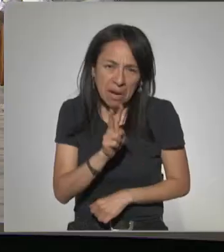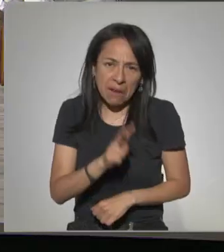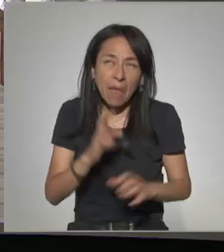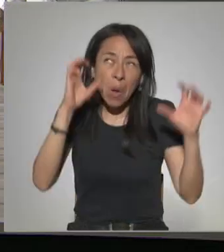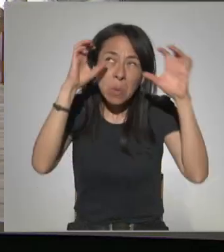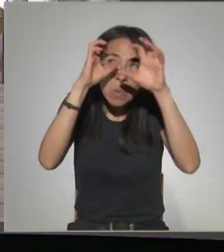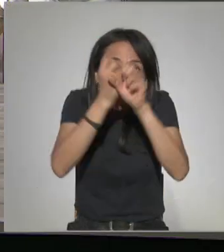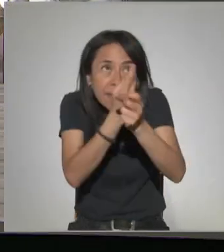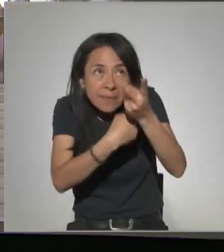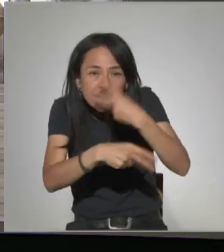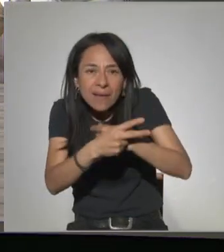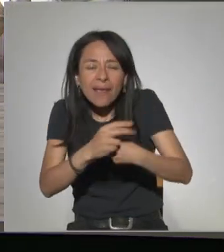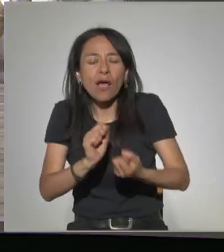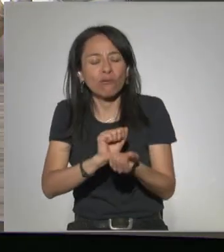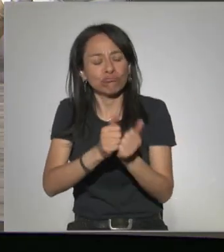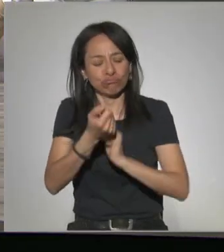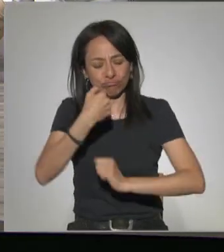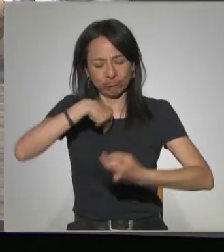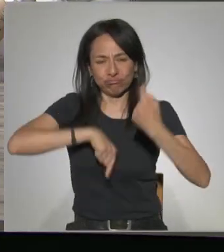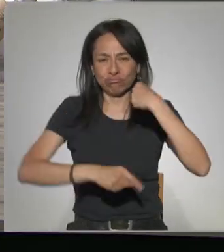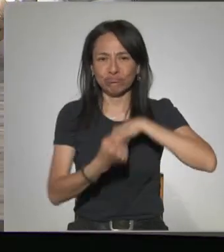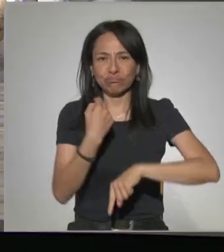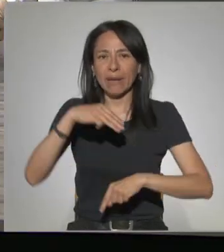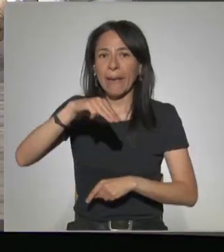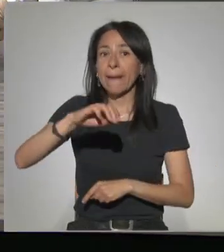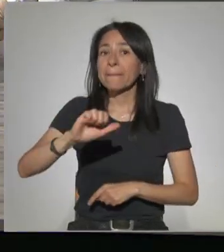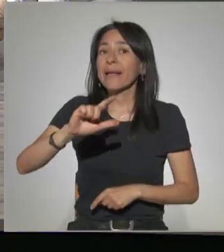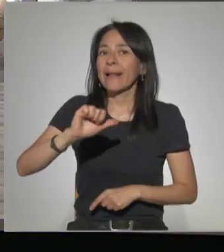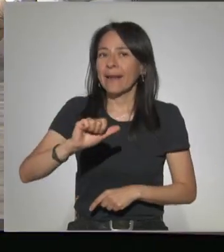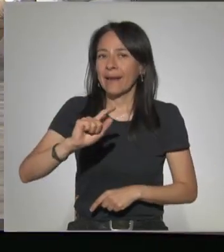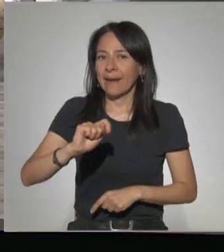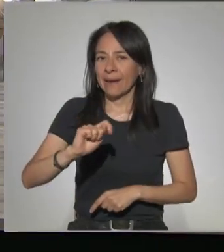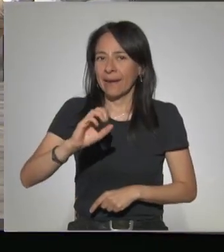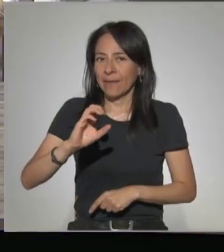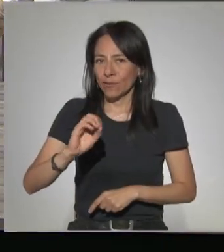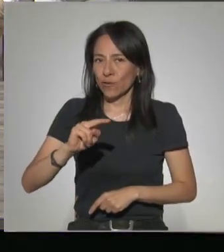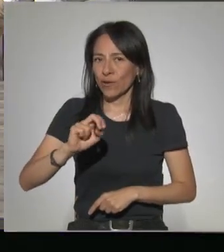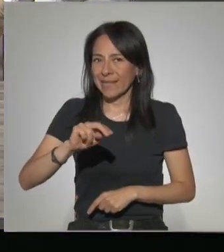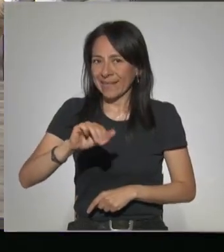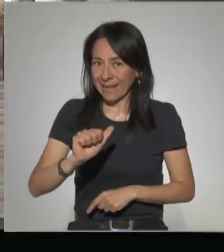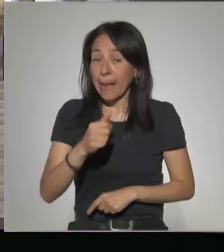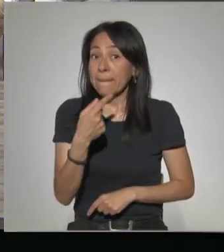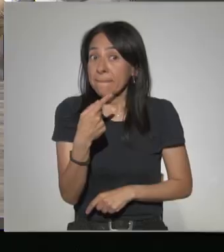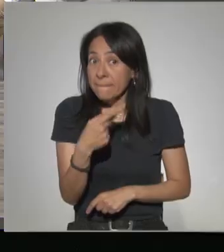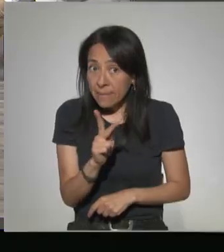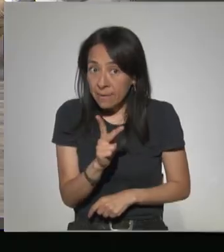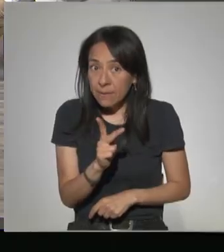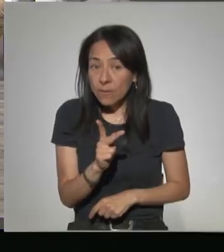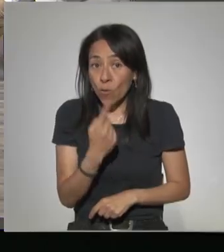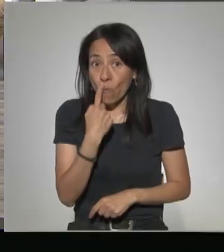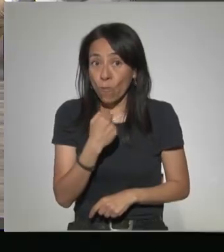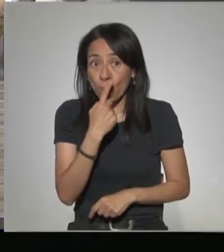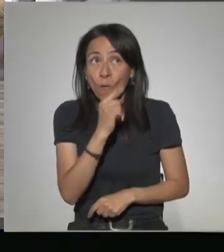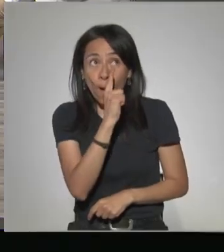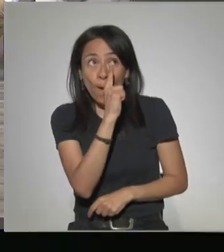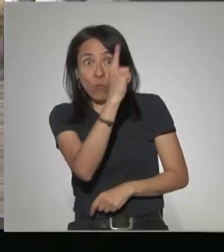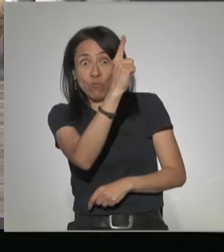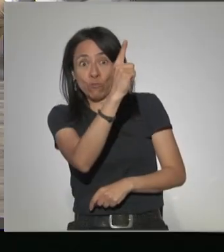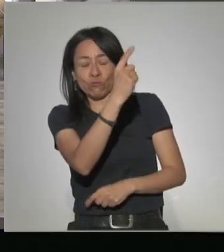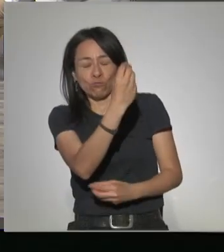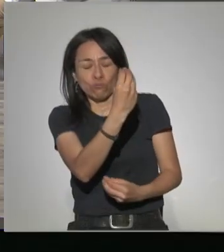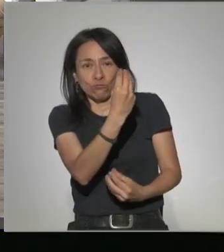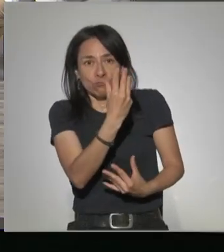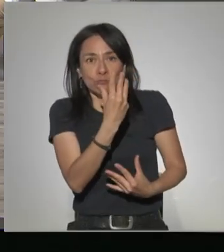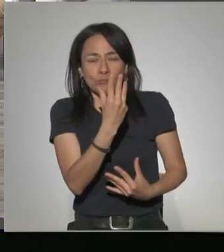con la oscuridad, pero la luz roja es la que genera menos